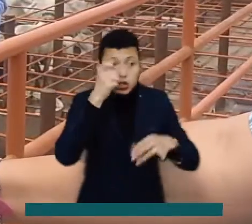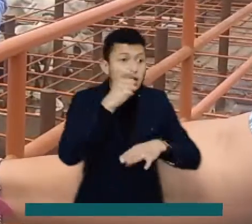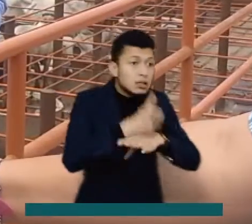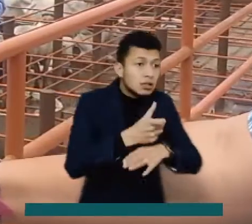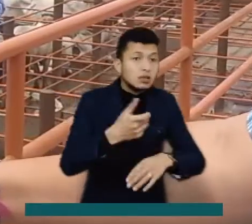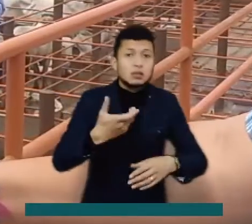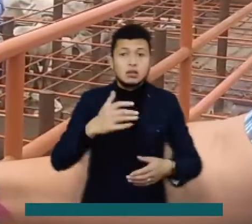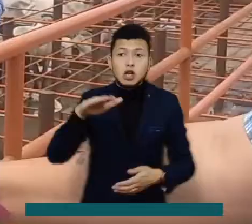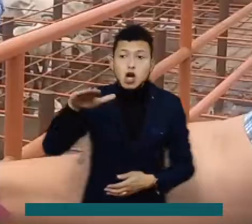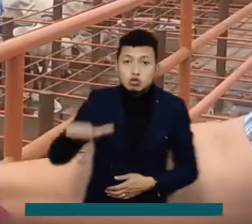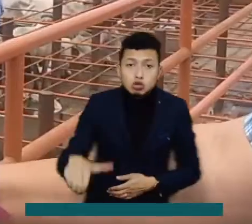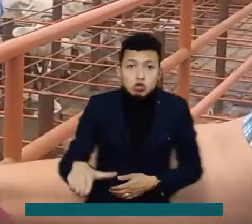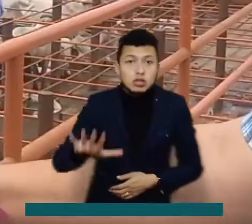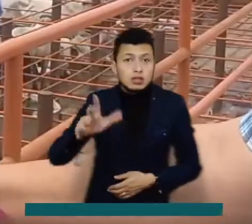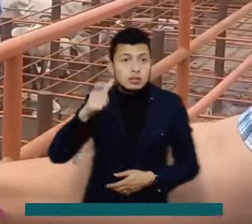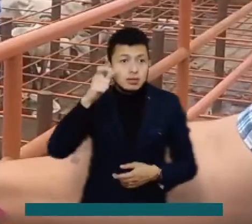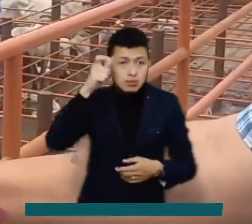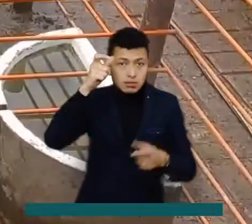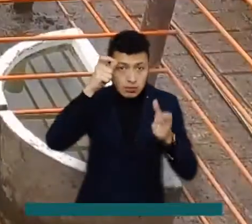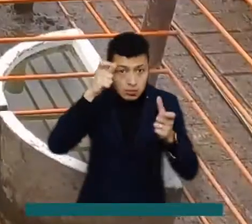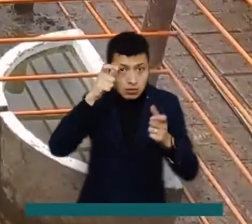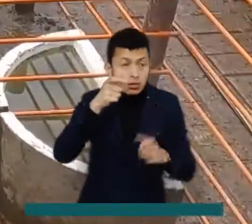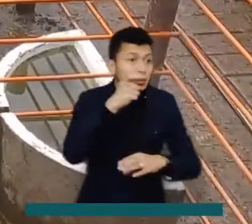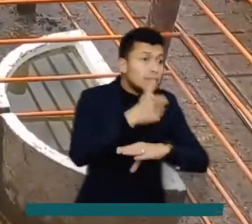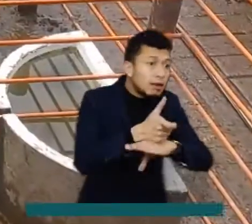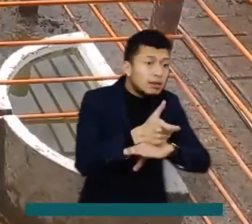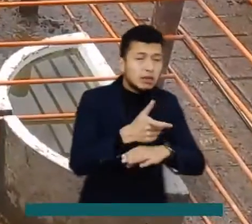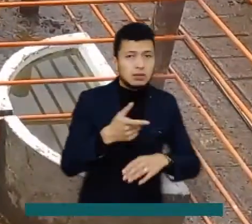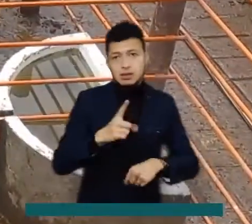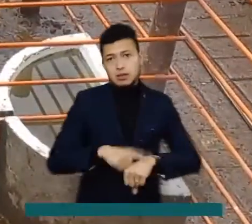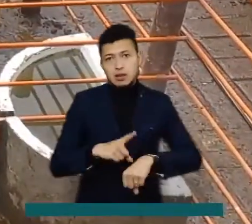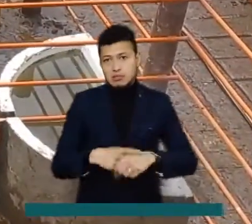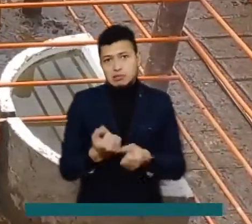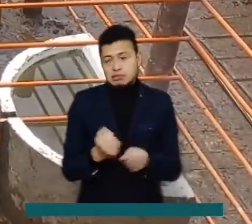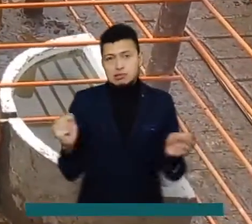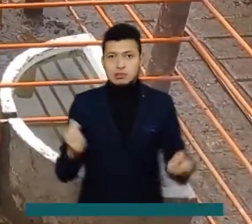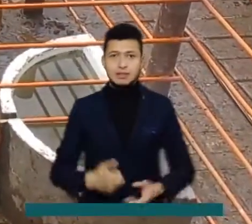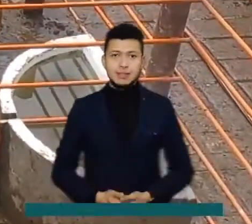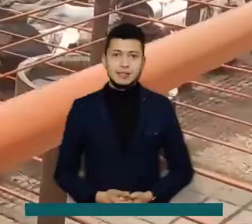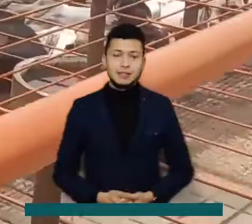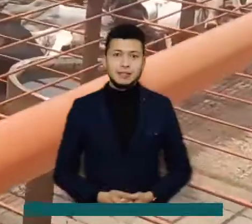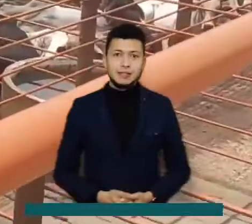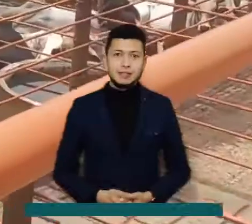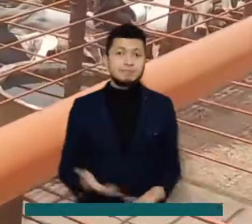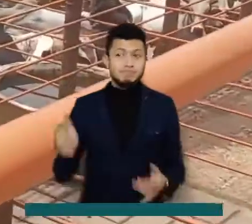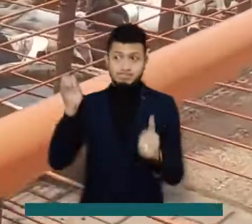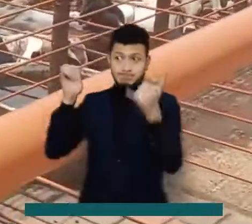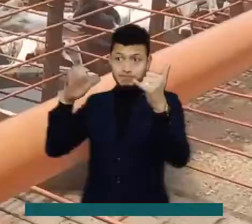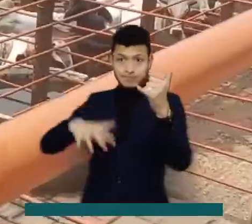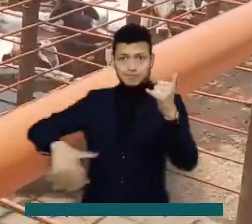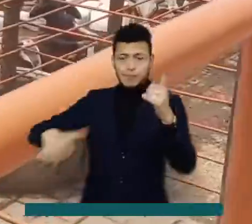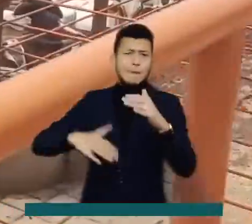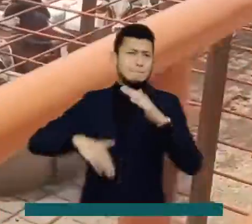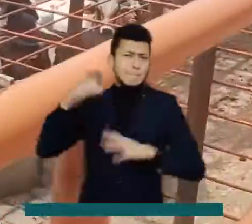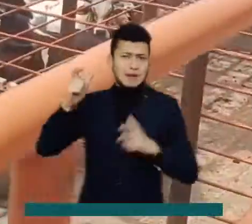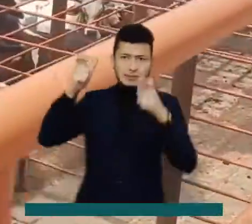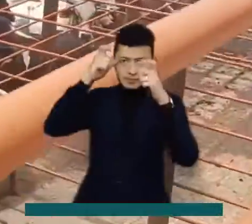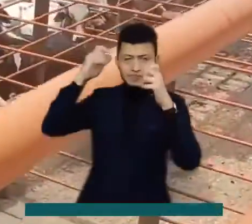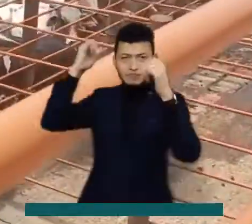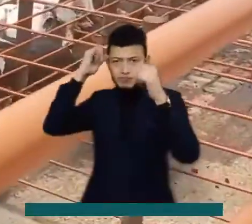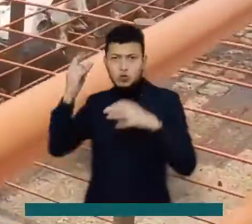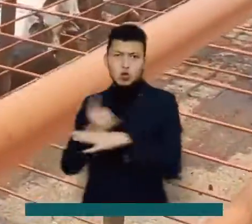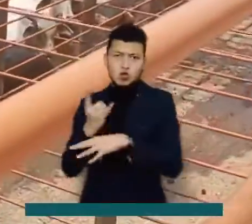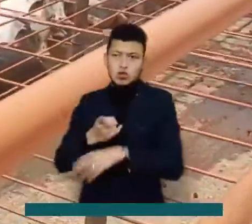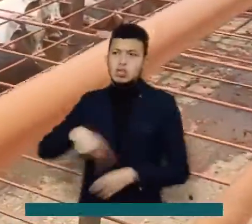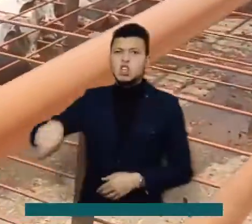toro, tras de la novilla, y mientras los que tienen tiempo siguen pendiente de eso. Casanare es en este momento uno de los principales hatos ganaderos